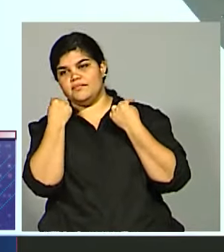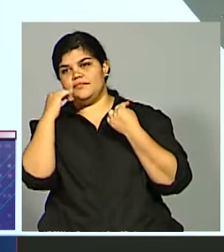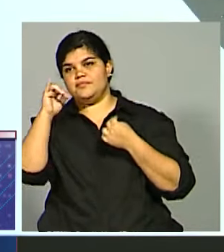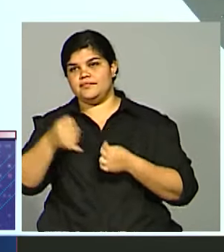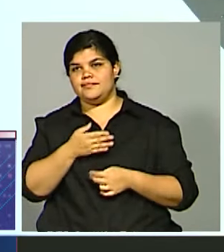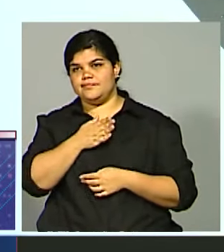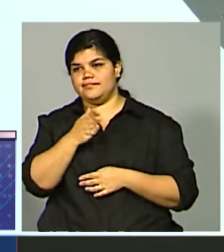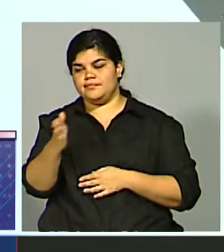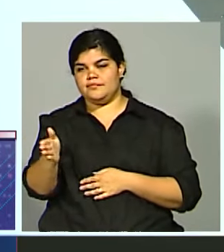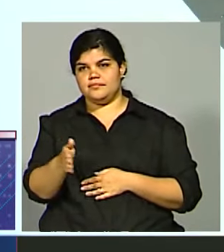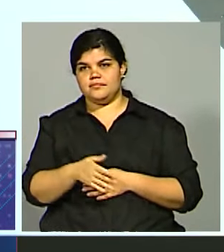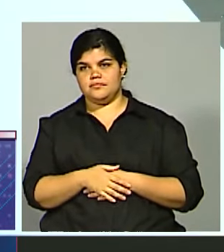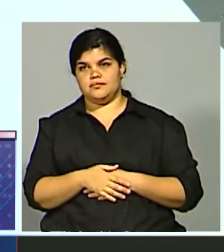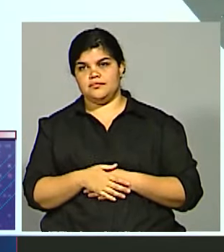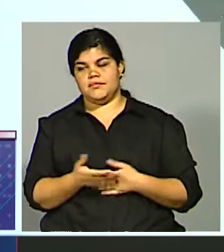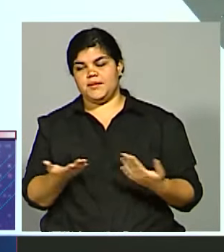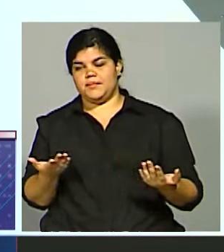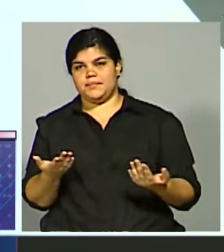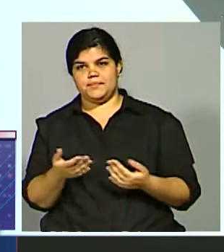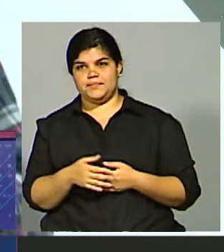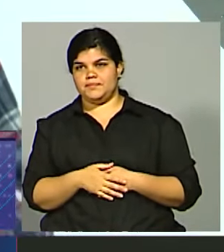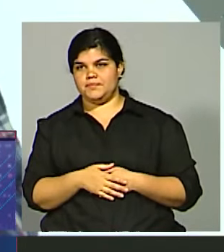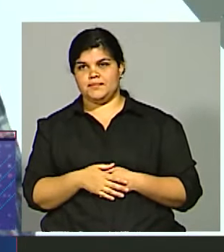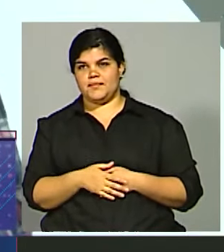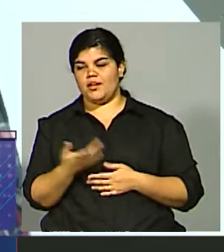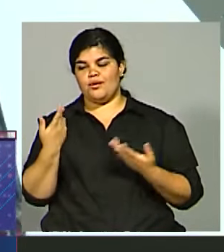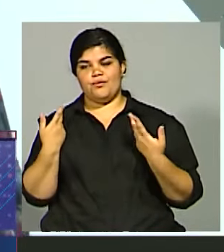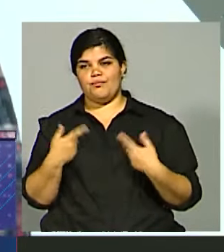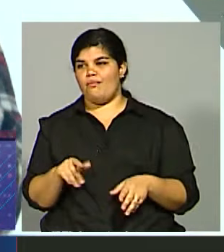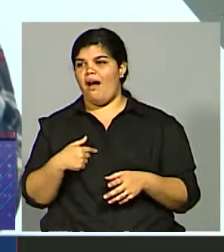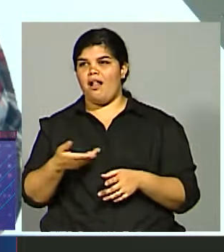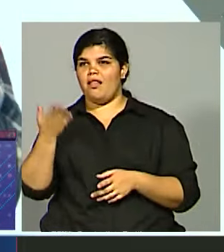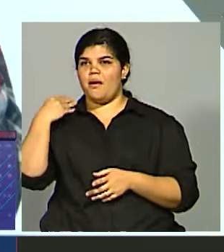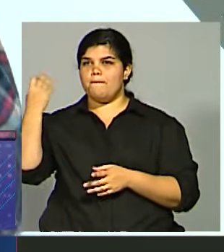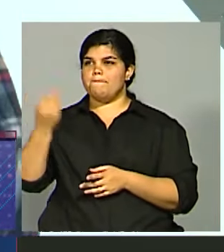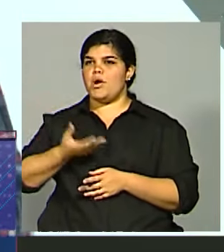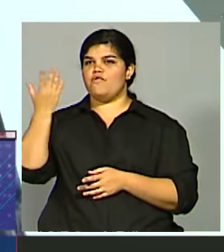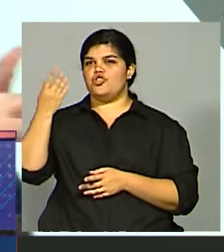Entonces, bueno, obviamente, por ahí del entorno donde uno viene, de profesionales,